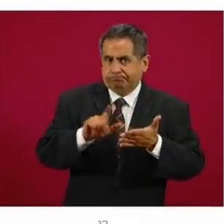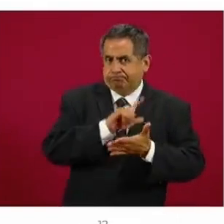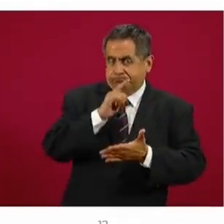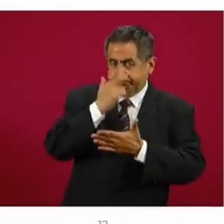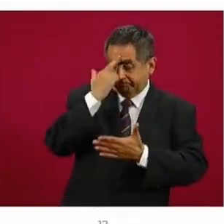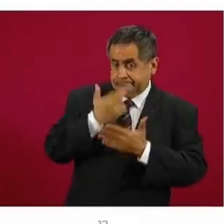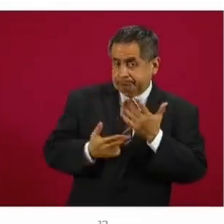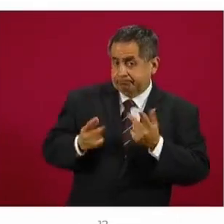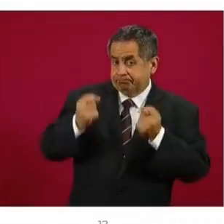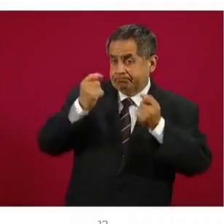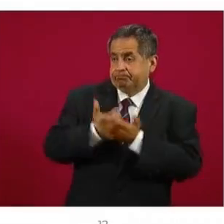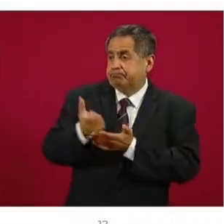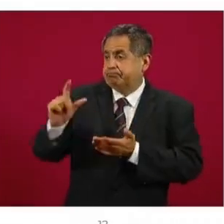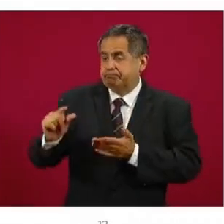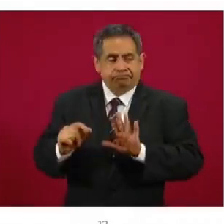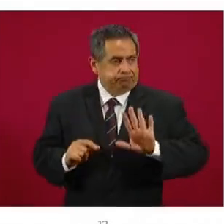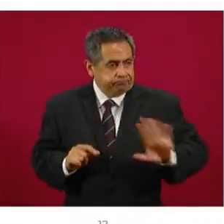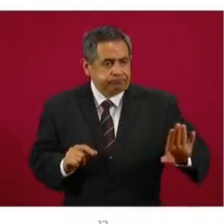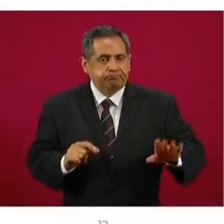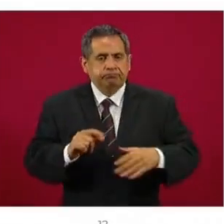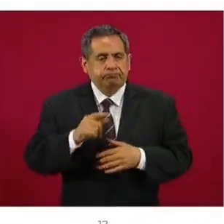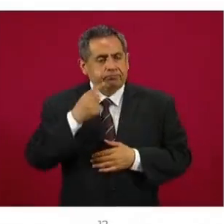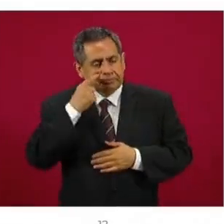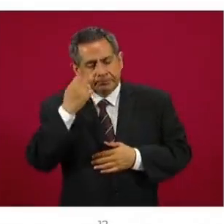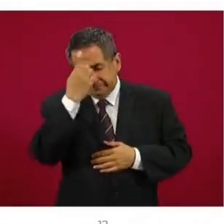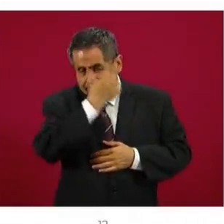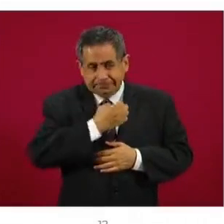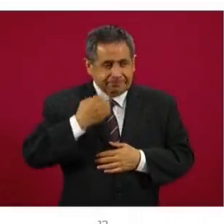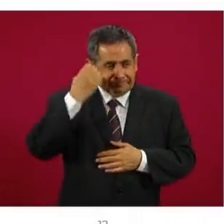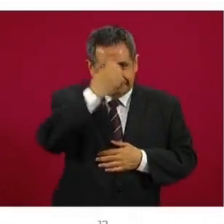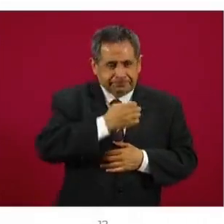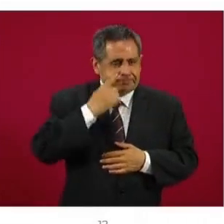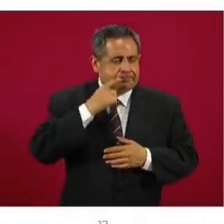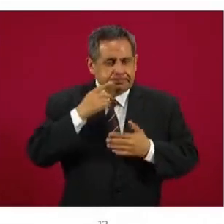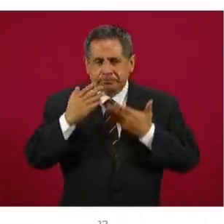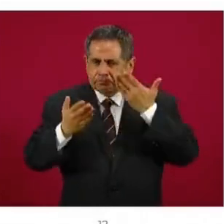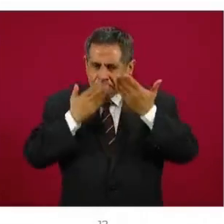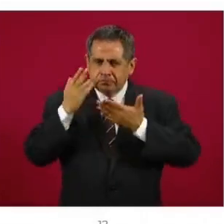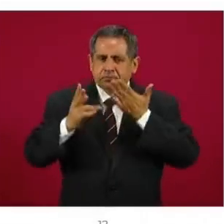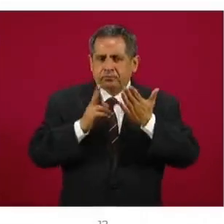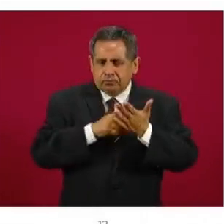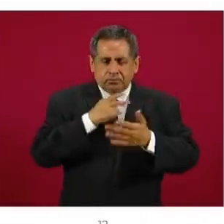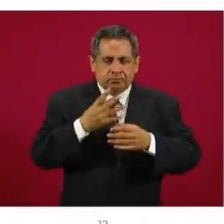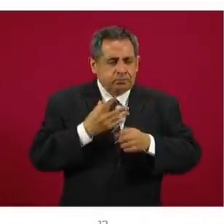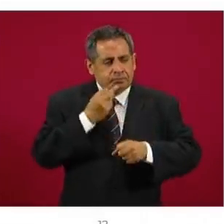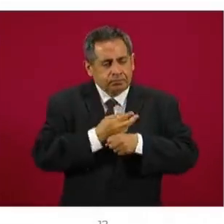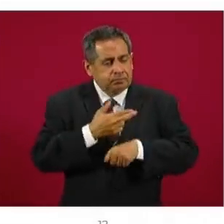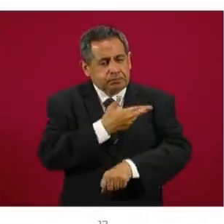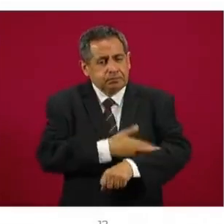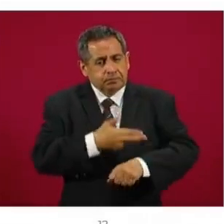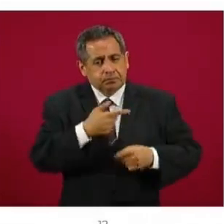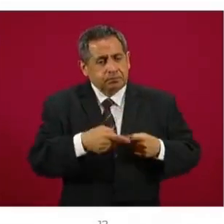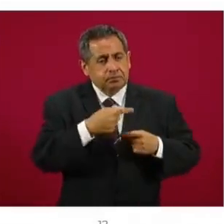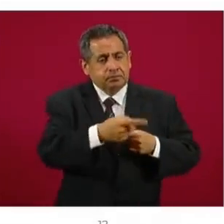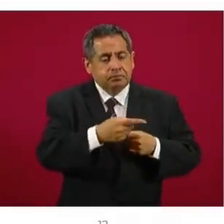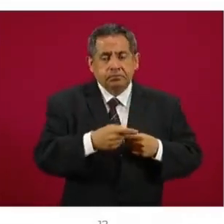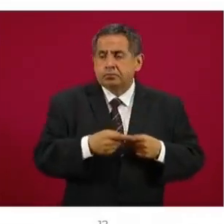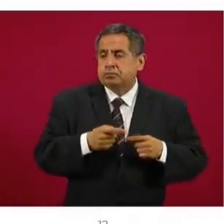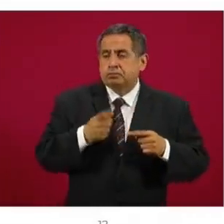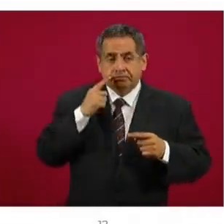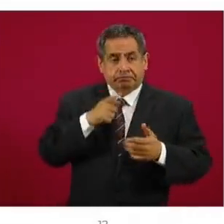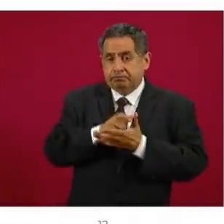ley. Se revisaron todas aquellas auditorías que estaban en proceso, que ya estaban muy avanzadas para cobrarlas muy